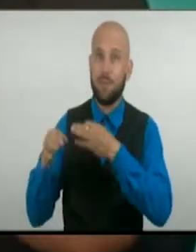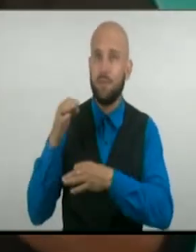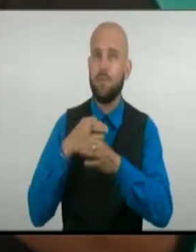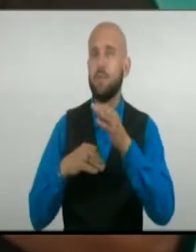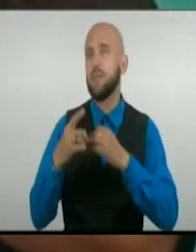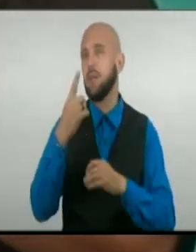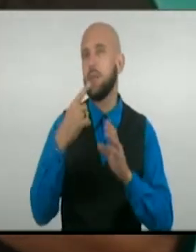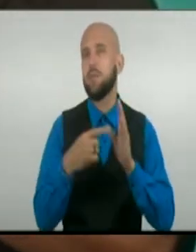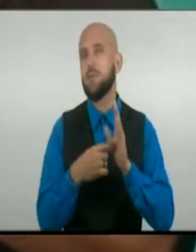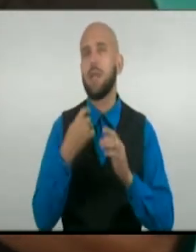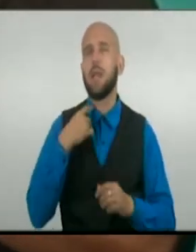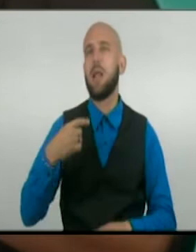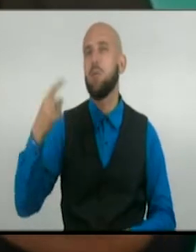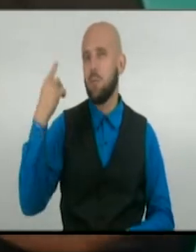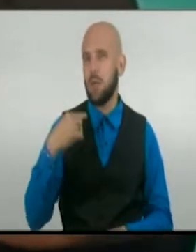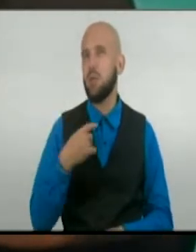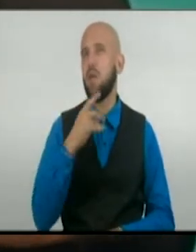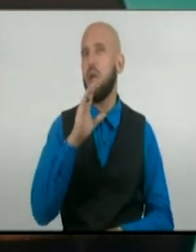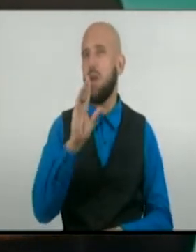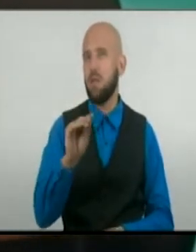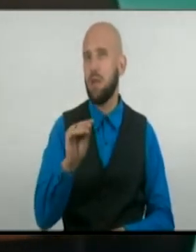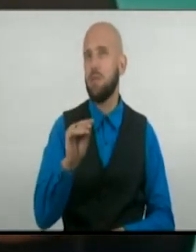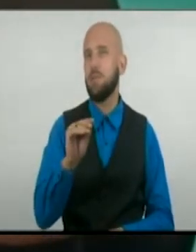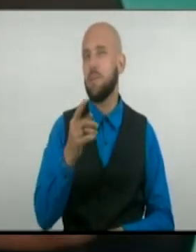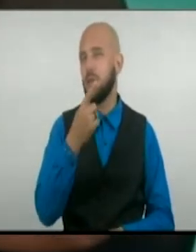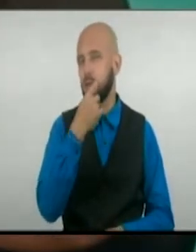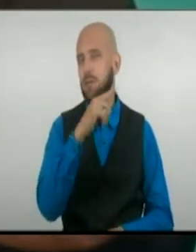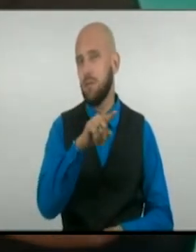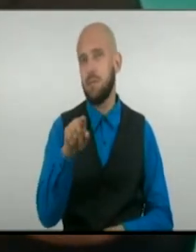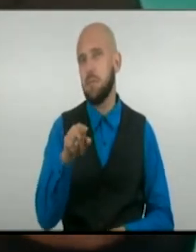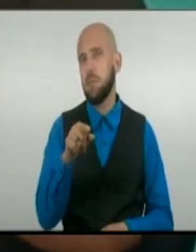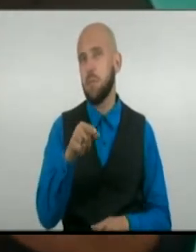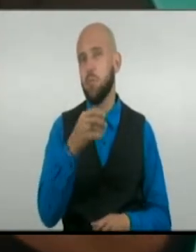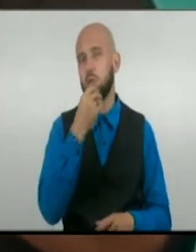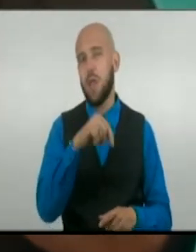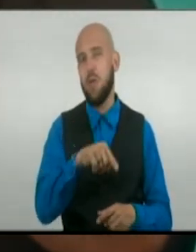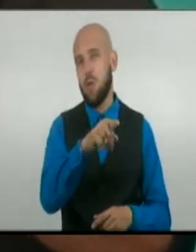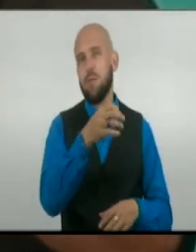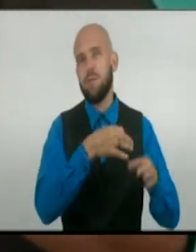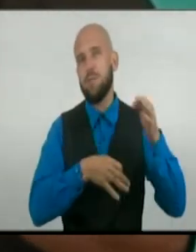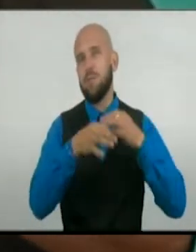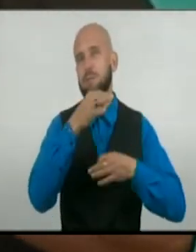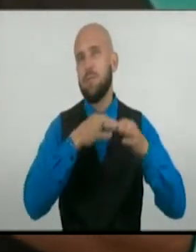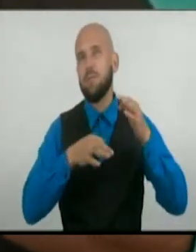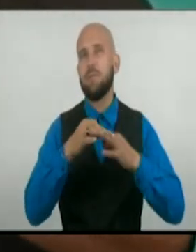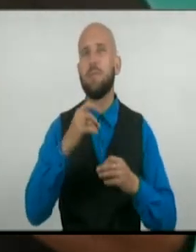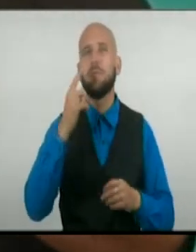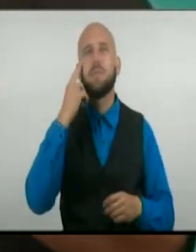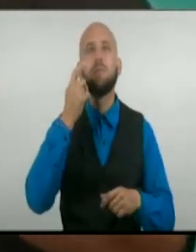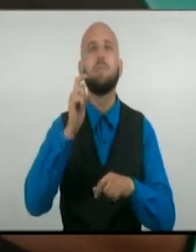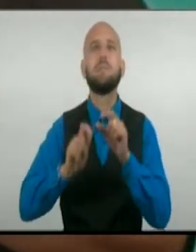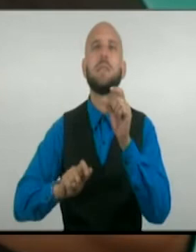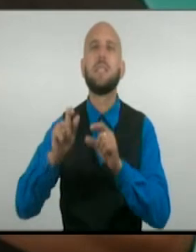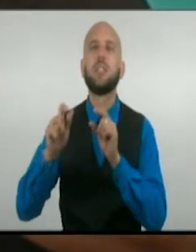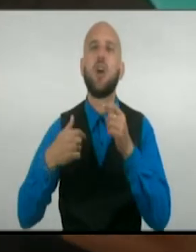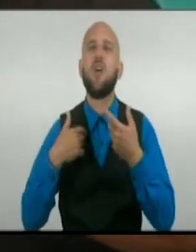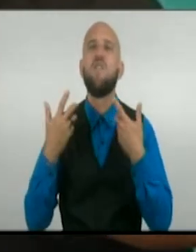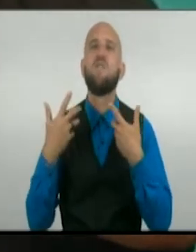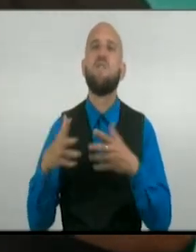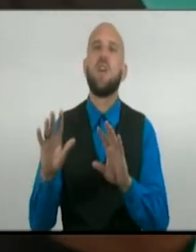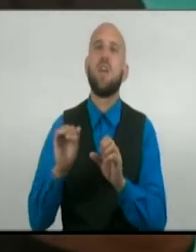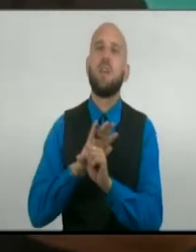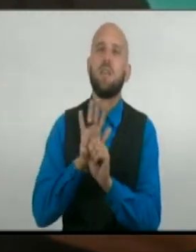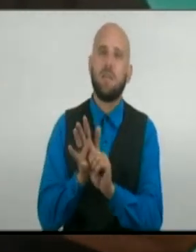algo que significamos el año pasado y quisiera su apreciación ahora fue a aquellas personas que habían padecido la cob y 19